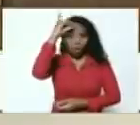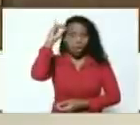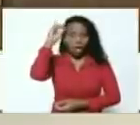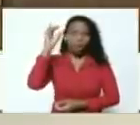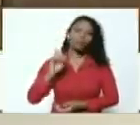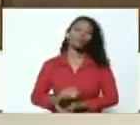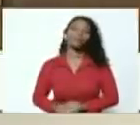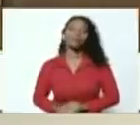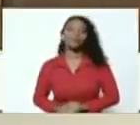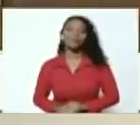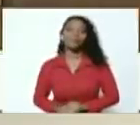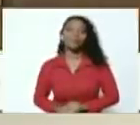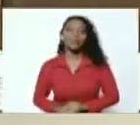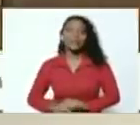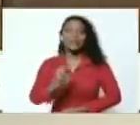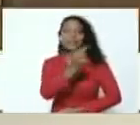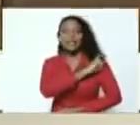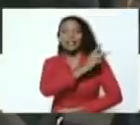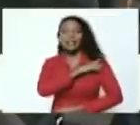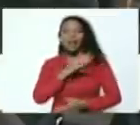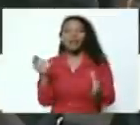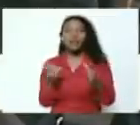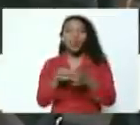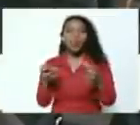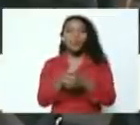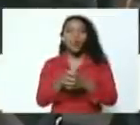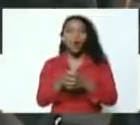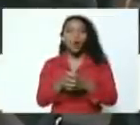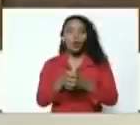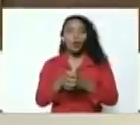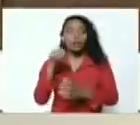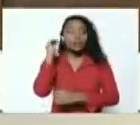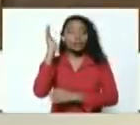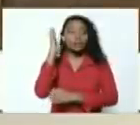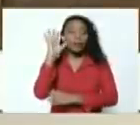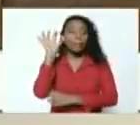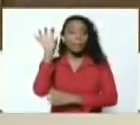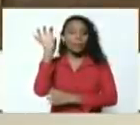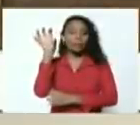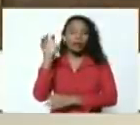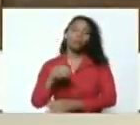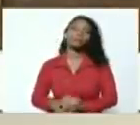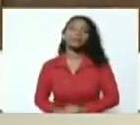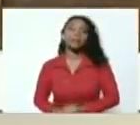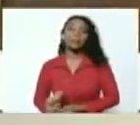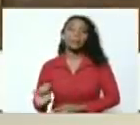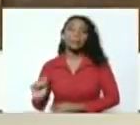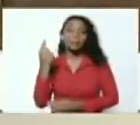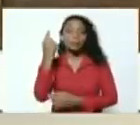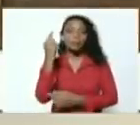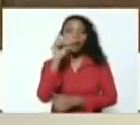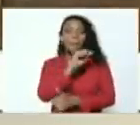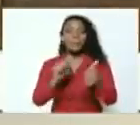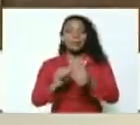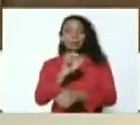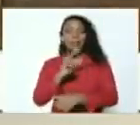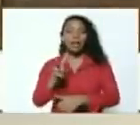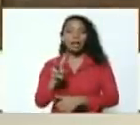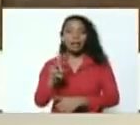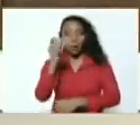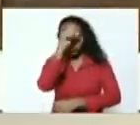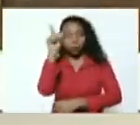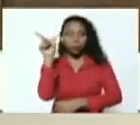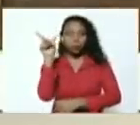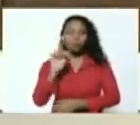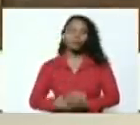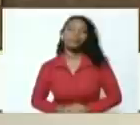Rondón, jefe del Bloque Parlamentario de la Patria y primer vicepresidente del Partido Socialista Unido